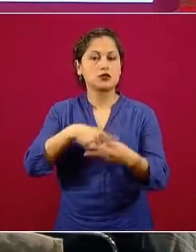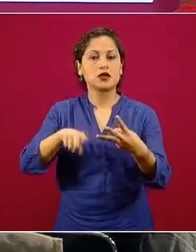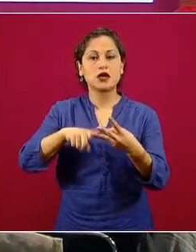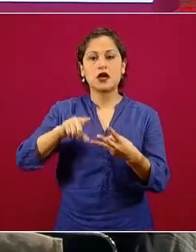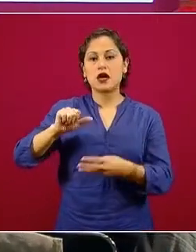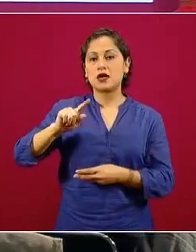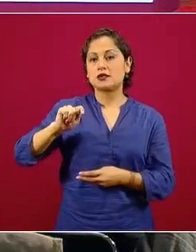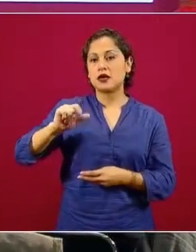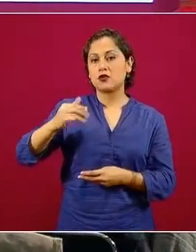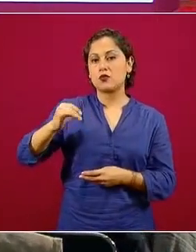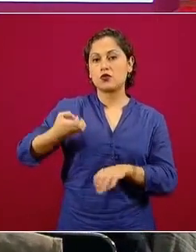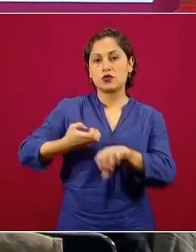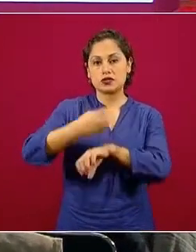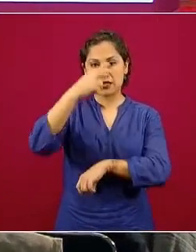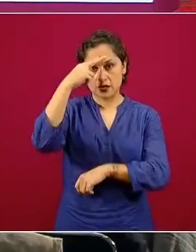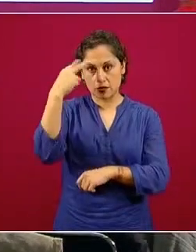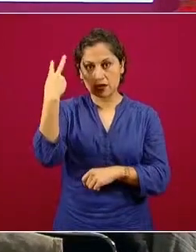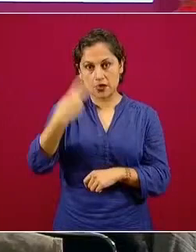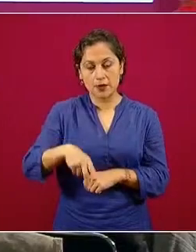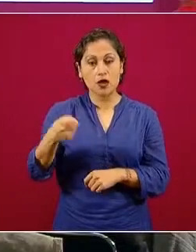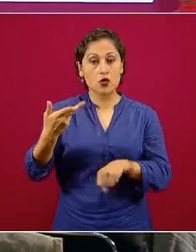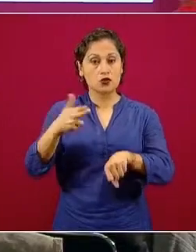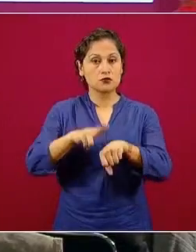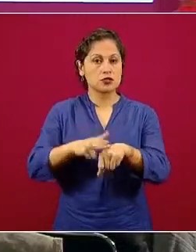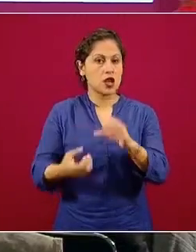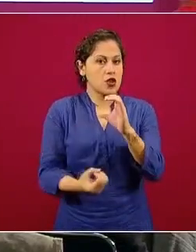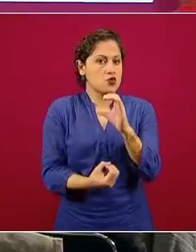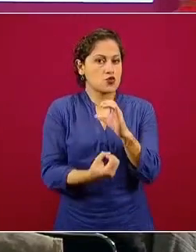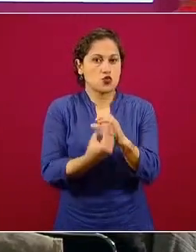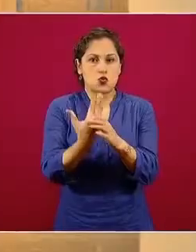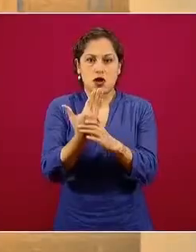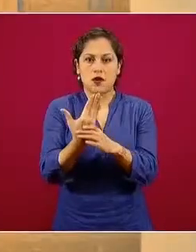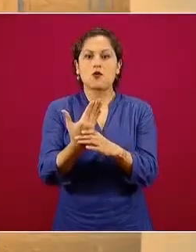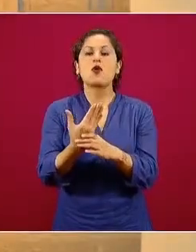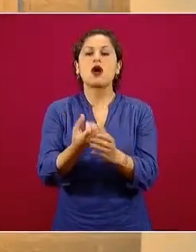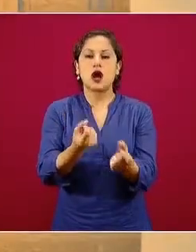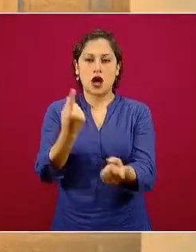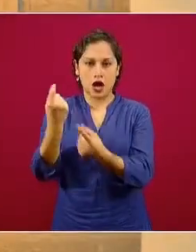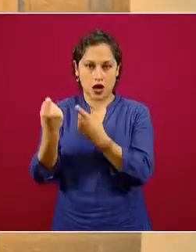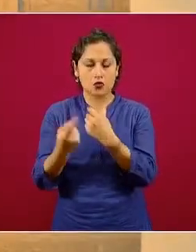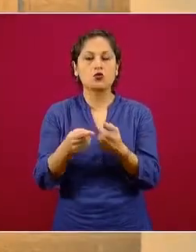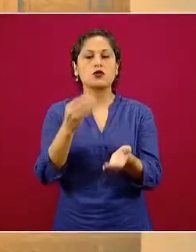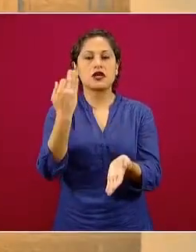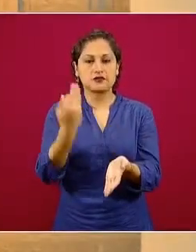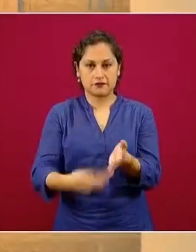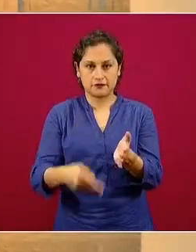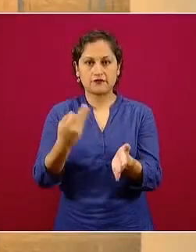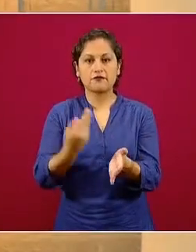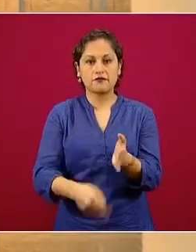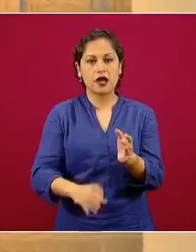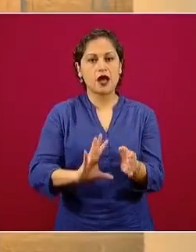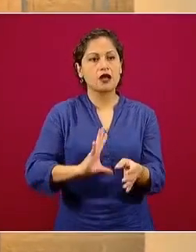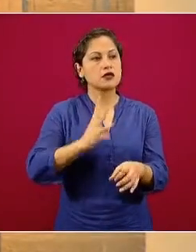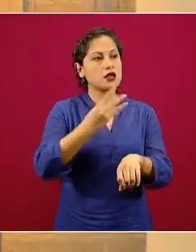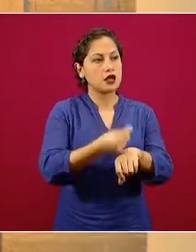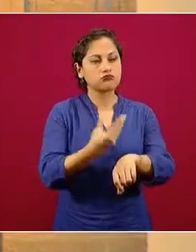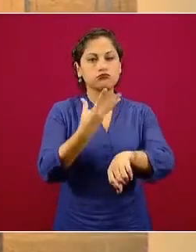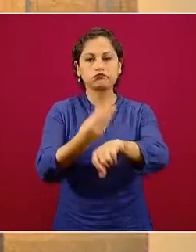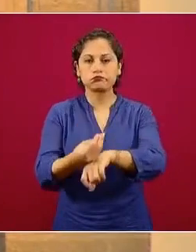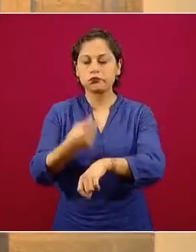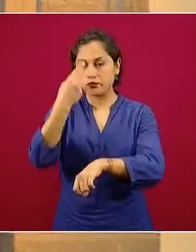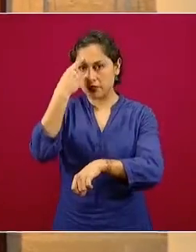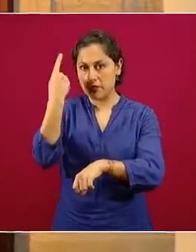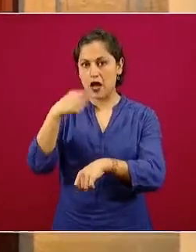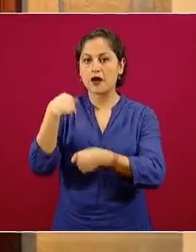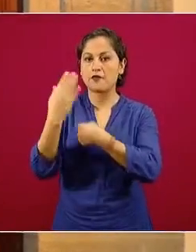en el estado de mexico un hospital completamente nuevo que todavía tiene algunas partes que se tienen que terminar de equipar para cuando entre en operaciones de